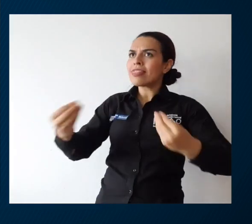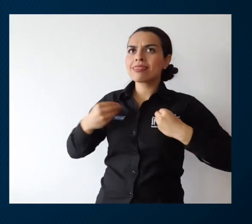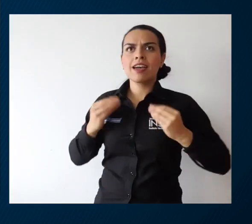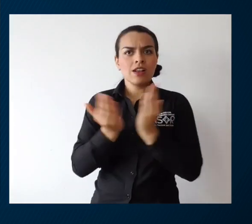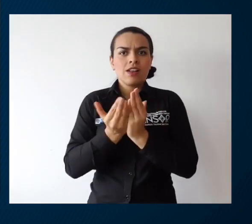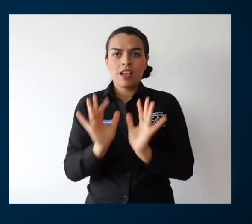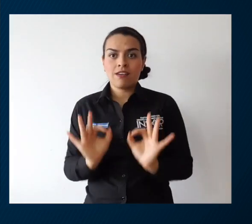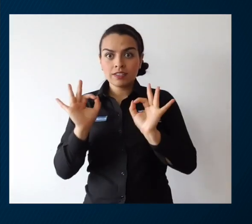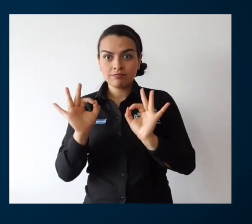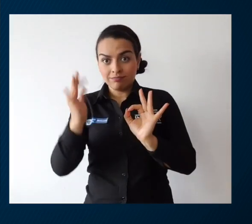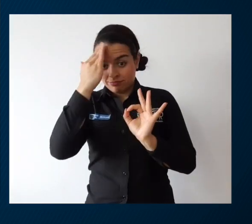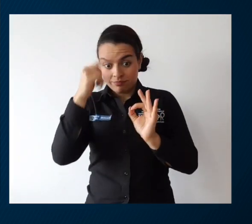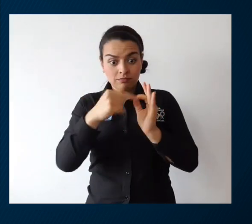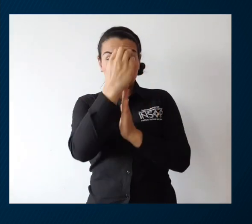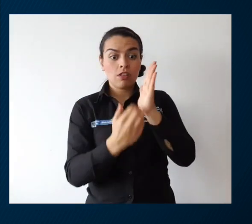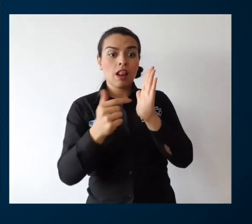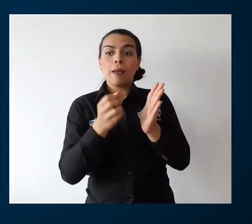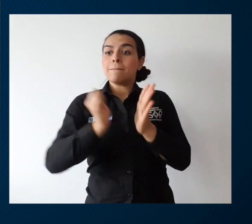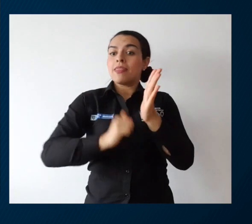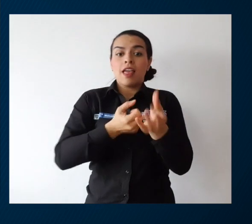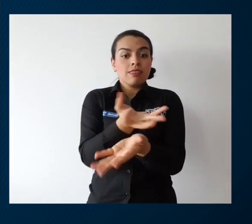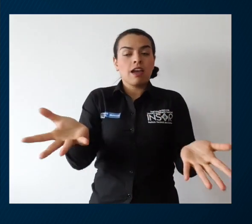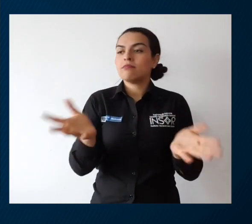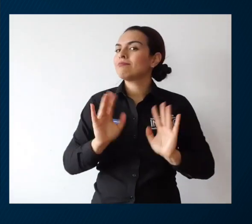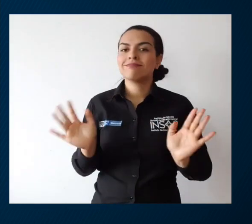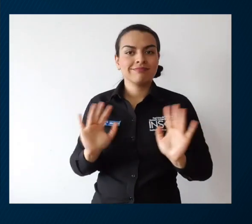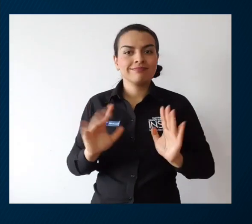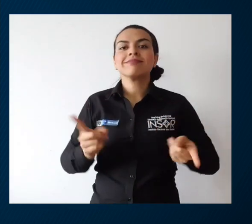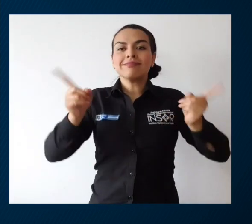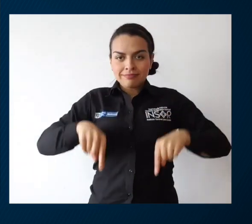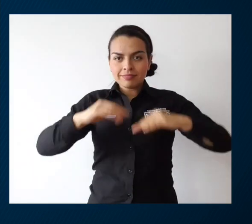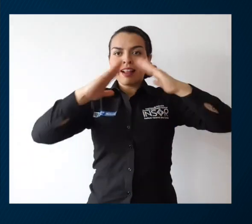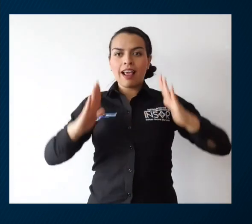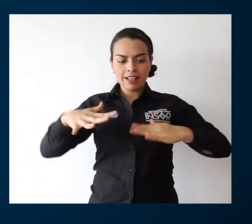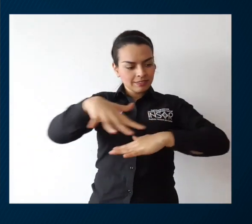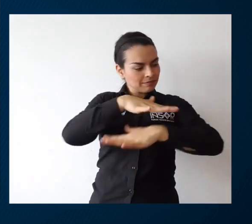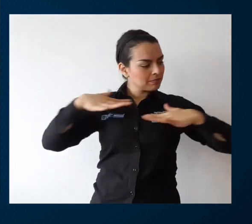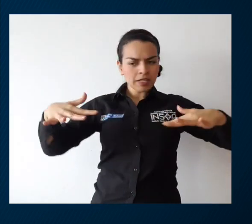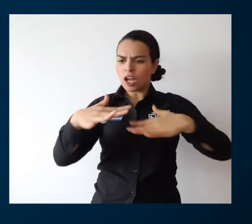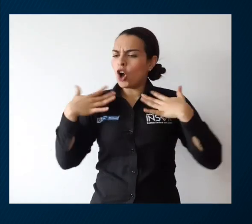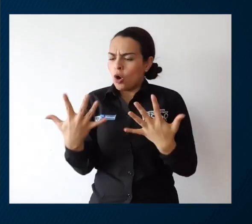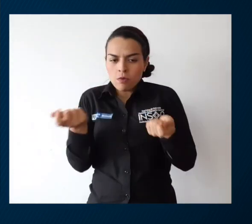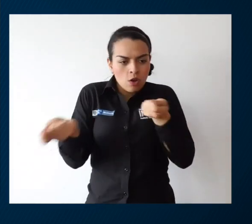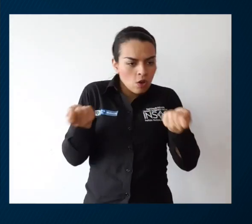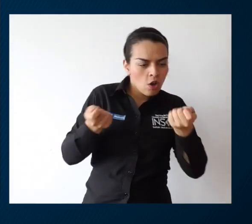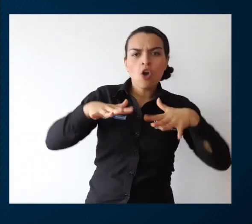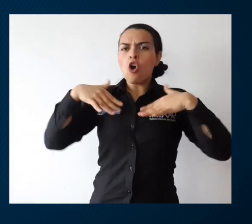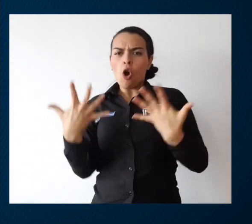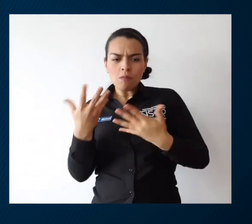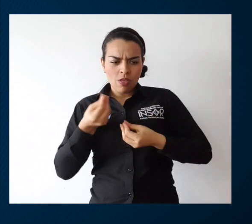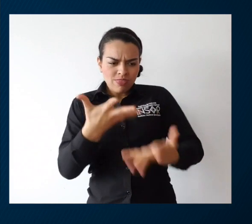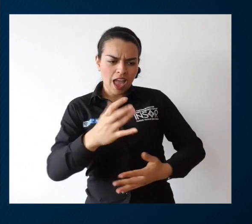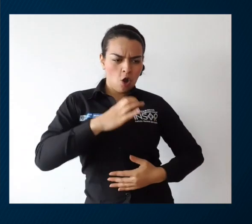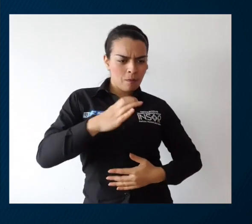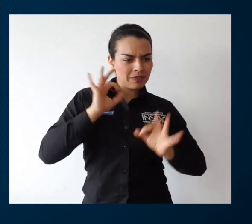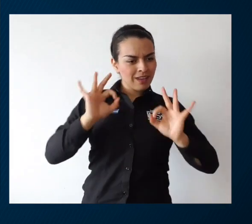el currículo únicamente desde las materias y las competencias tradicionales, sino que en la casa también se puedan manejar. Cómo manejar competencias